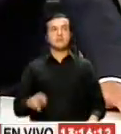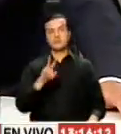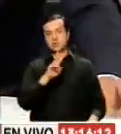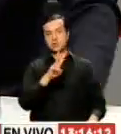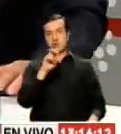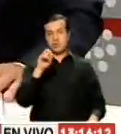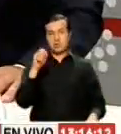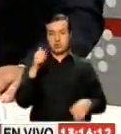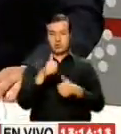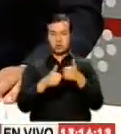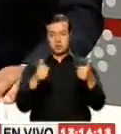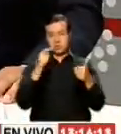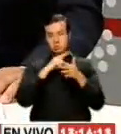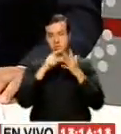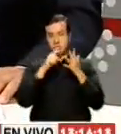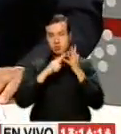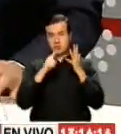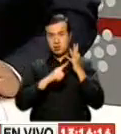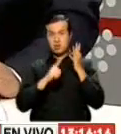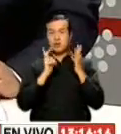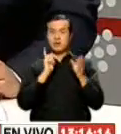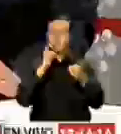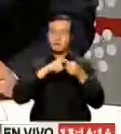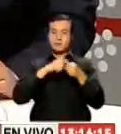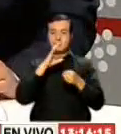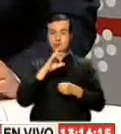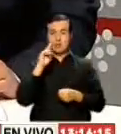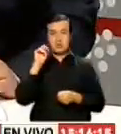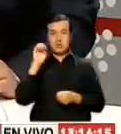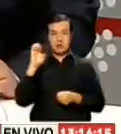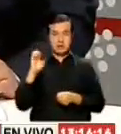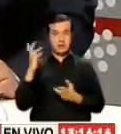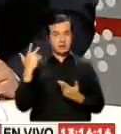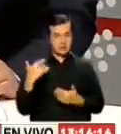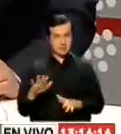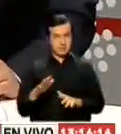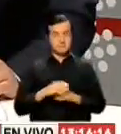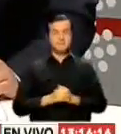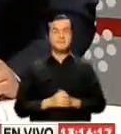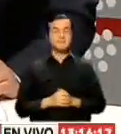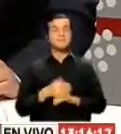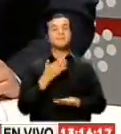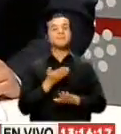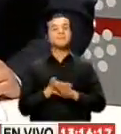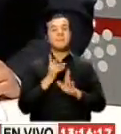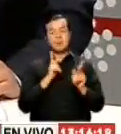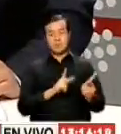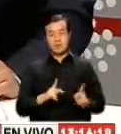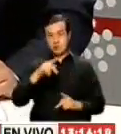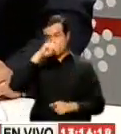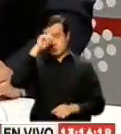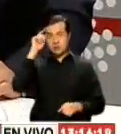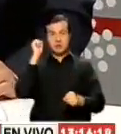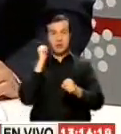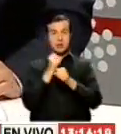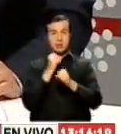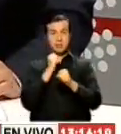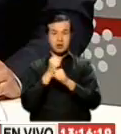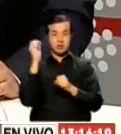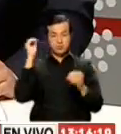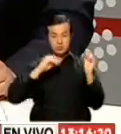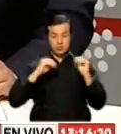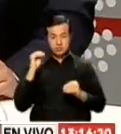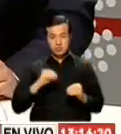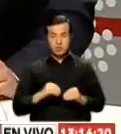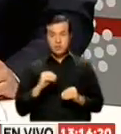200 candidatos a diferentes dignidades se han inscrito en el Consejo Nacional Electoral. Deben presentar un plan de trabajo que podrá ser elaborado